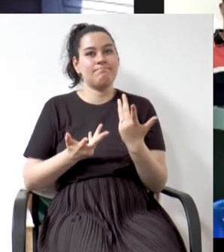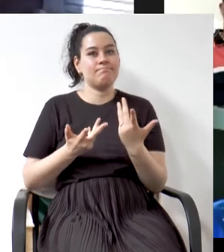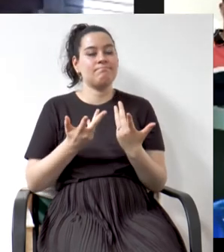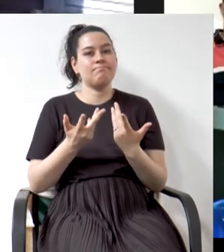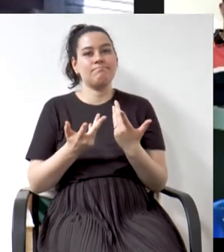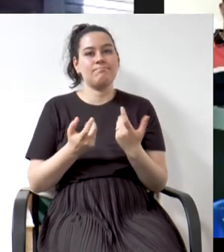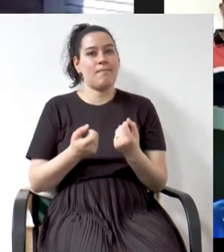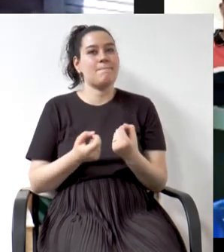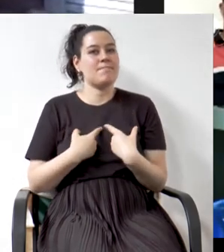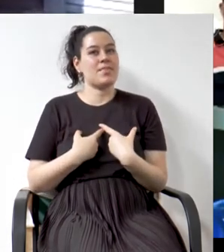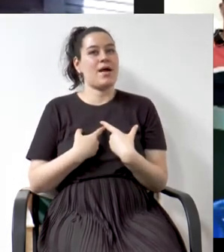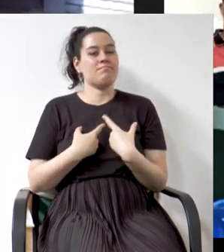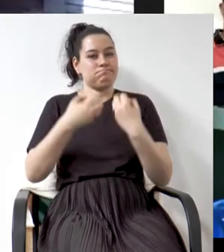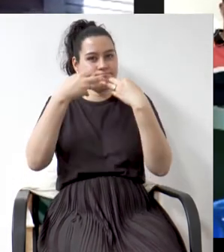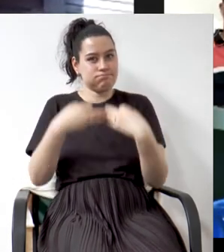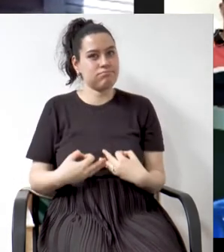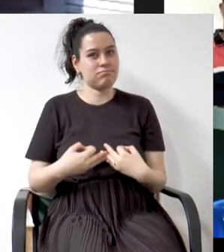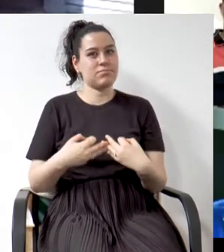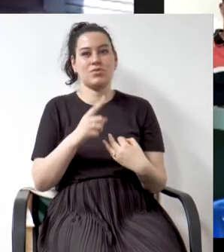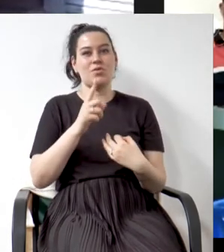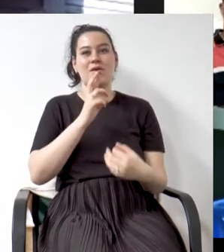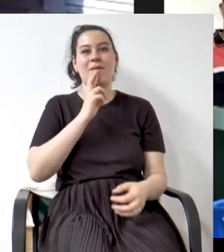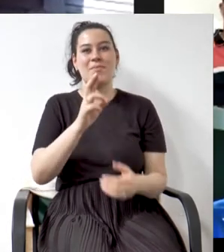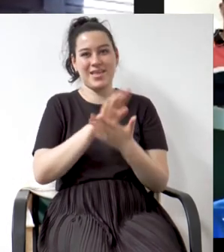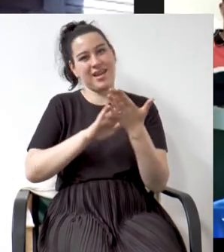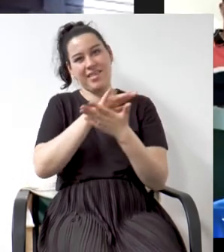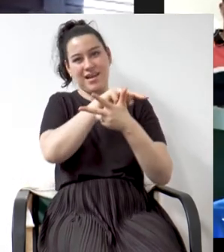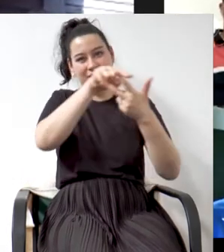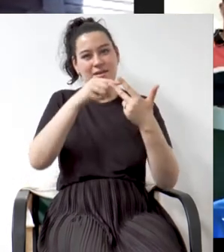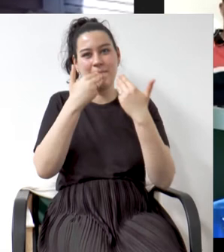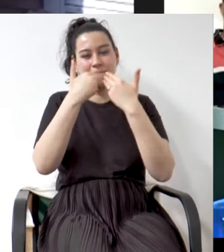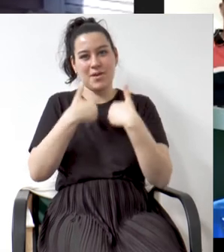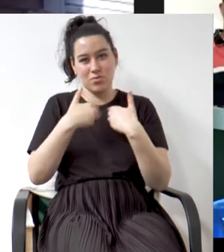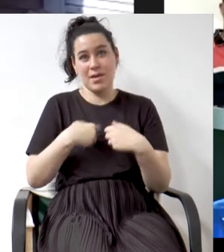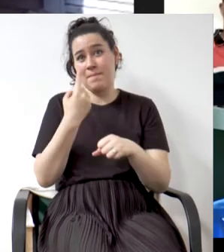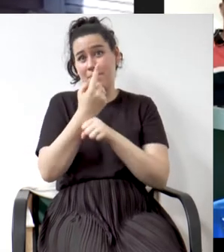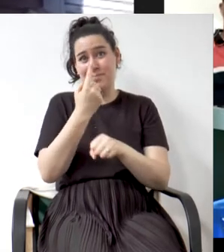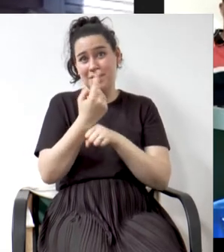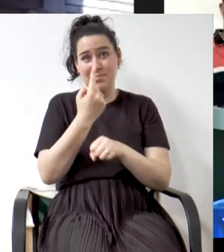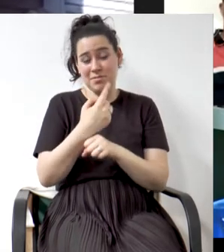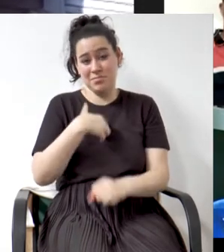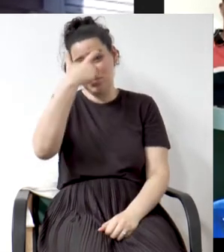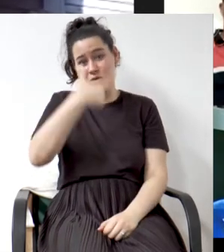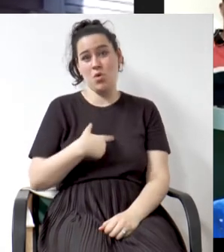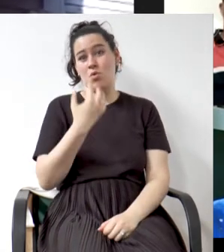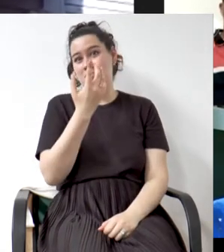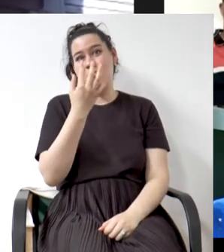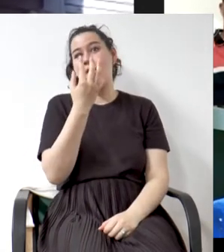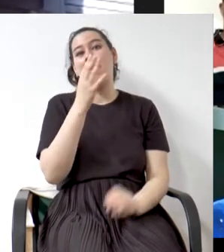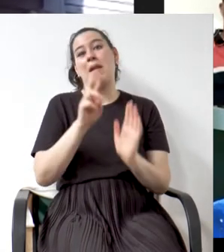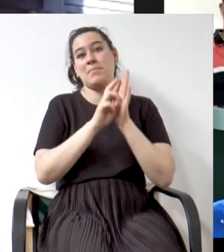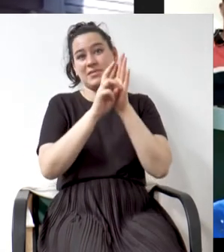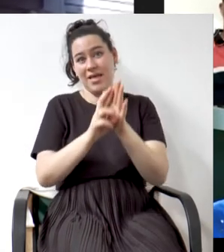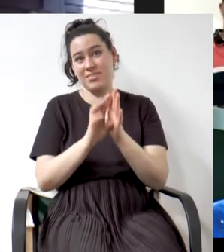que me justifican que no voy a contestar ninguna de las preguntas. En primer lugar, porque soy el único representante de los órdenes, así que me